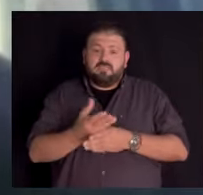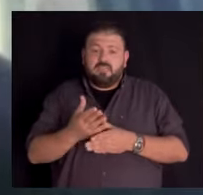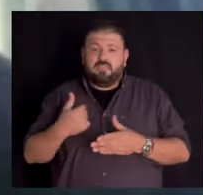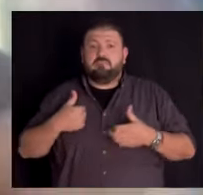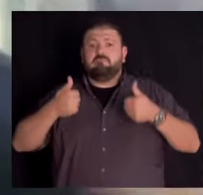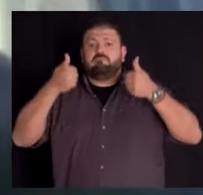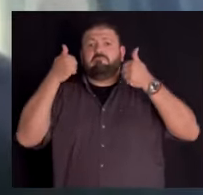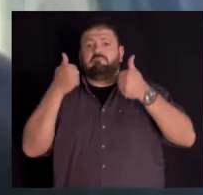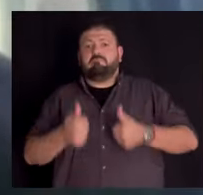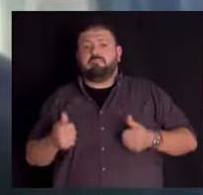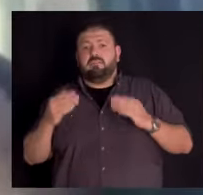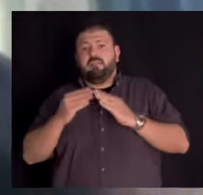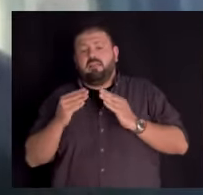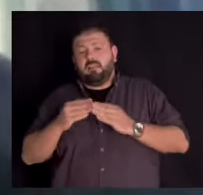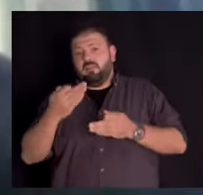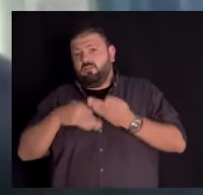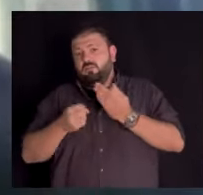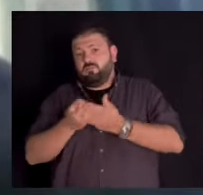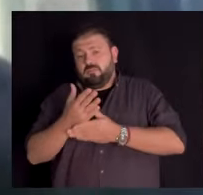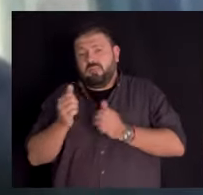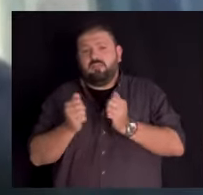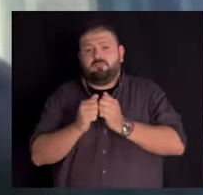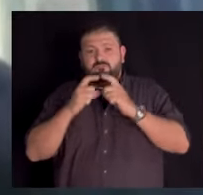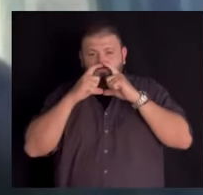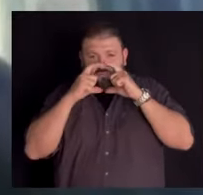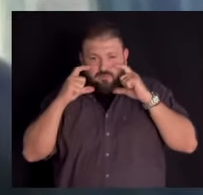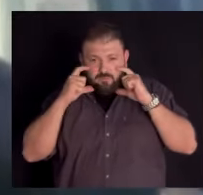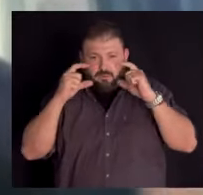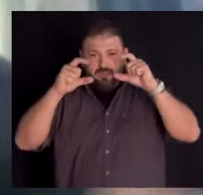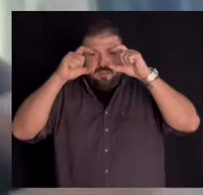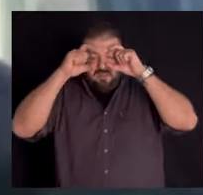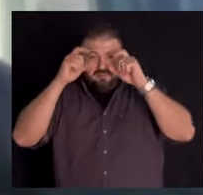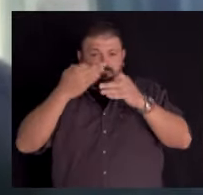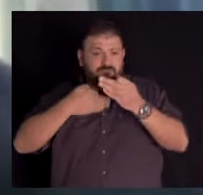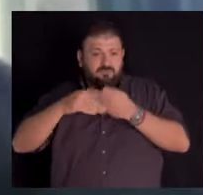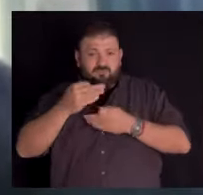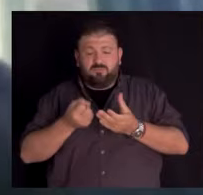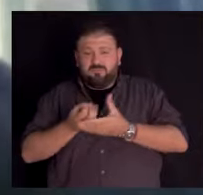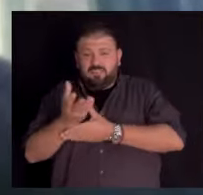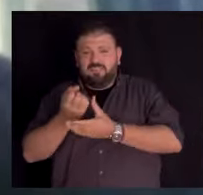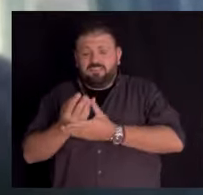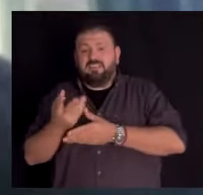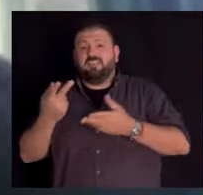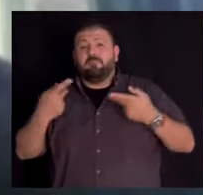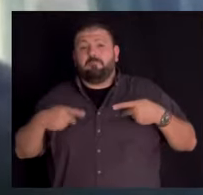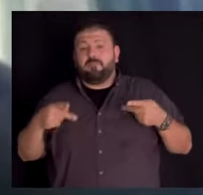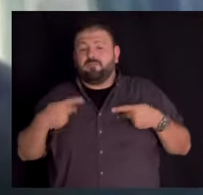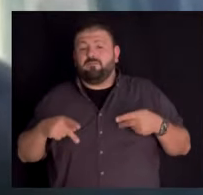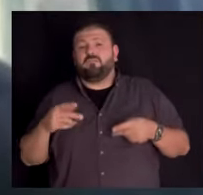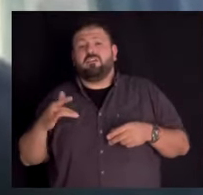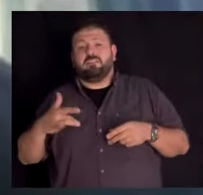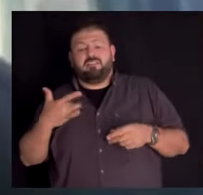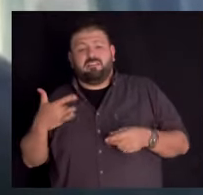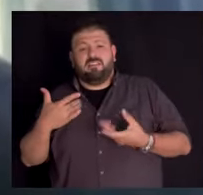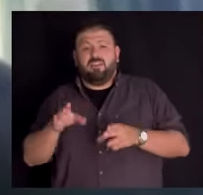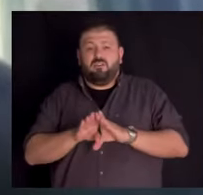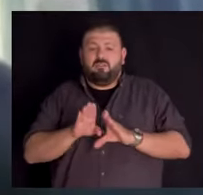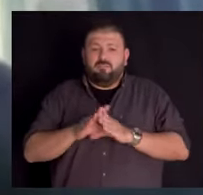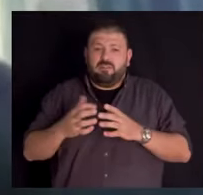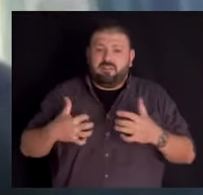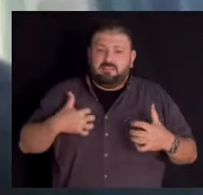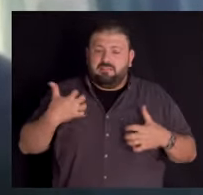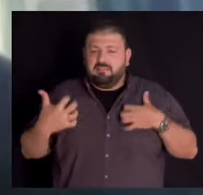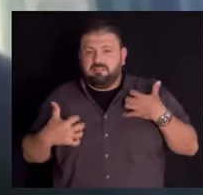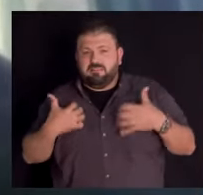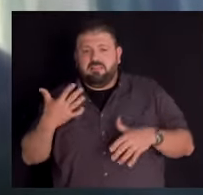las medidas que cubreboca, que esto, todas las medidas que nos piden, personas están cayendo en cuadros de ansiedad, cuadros de